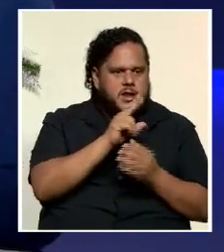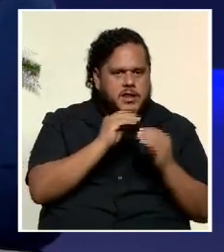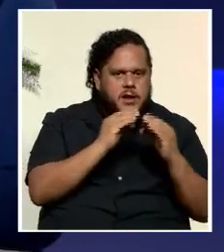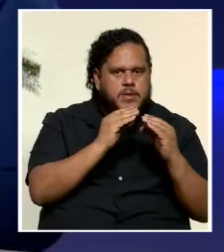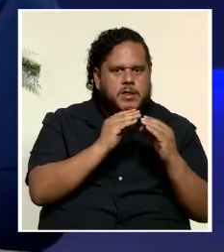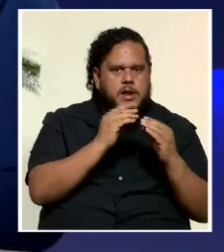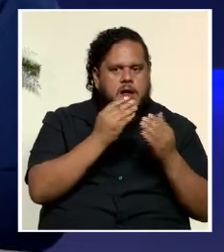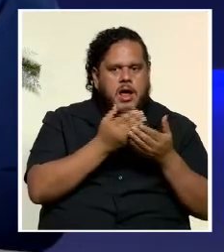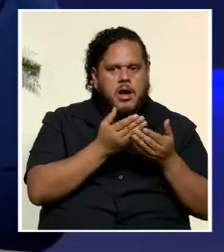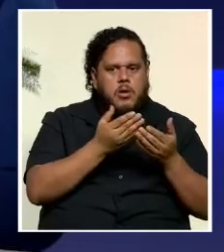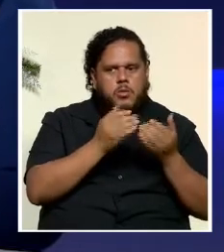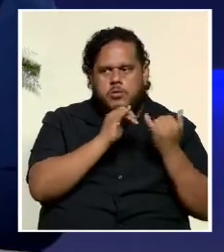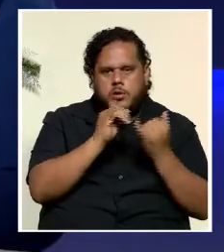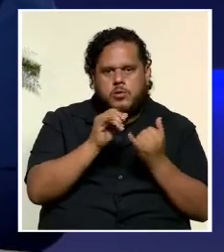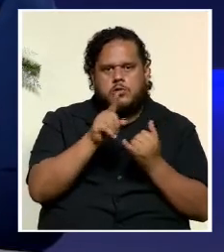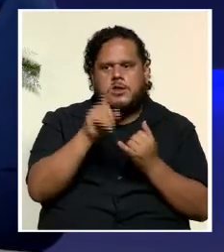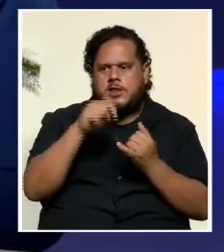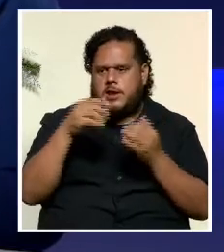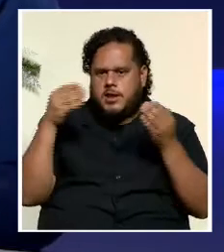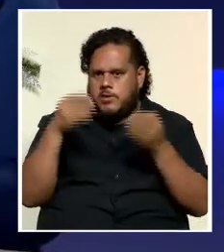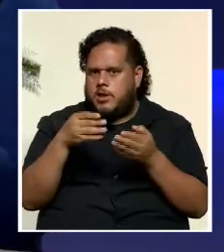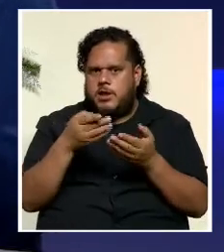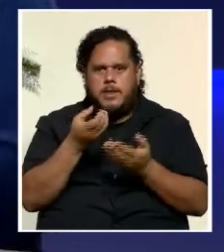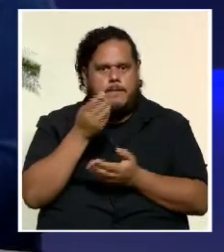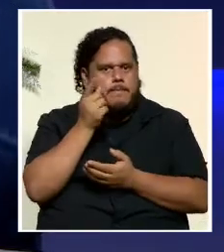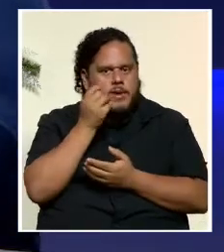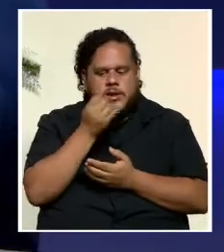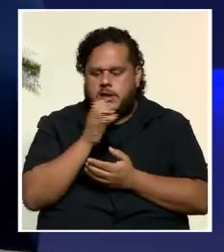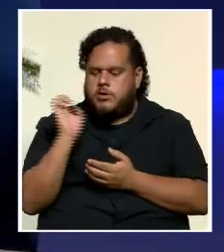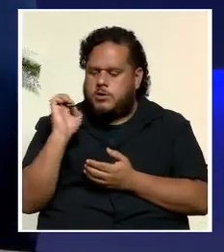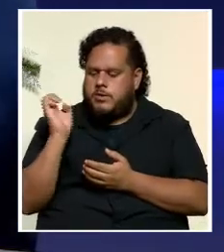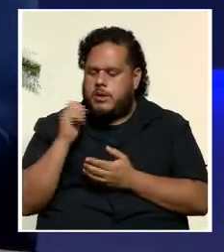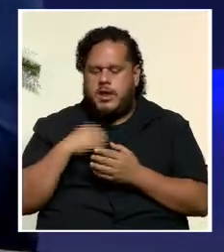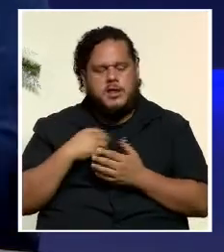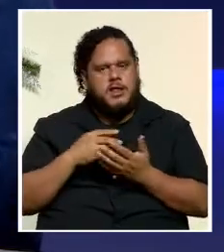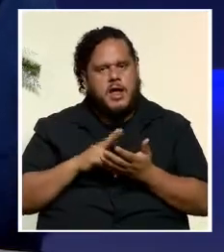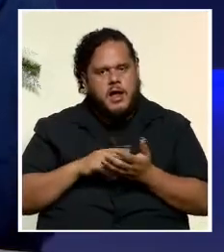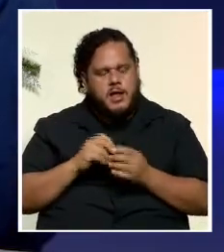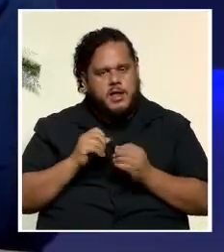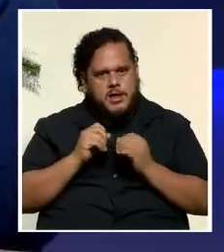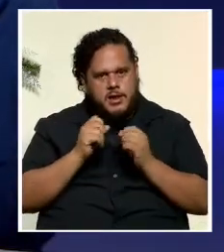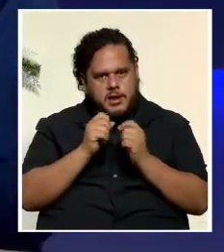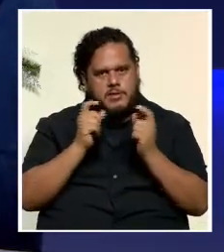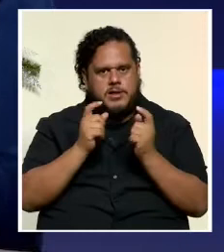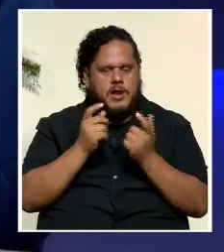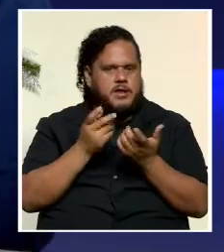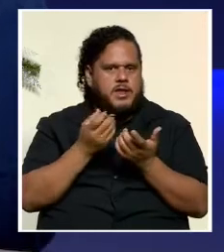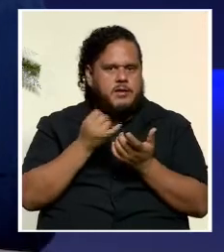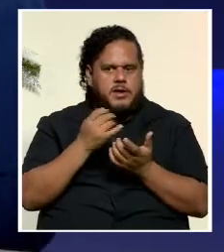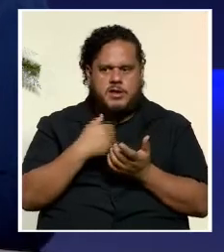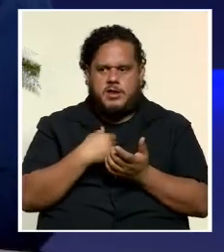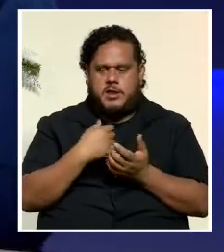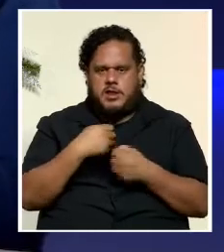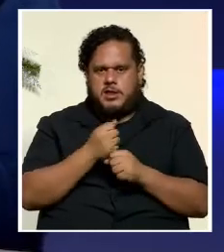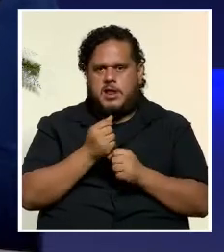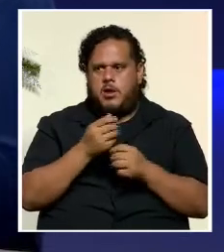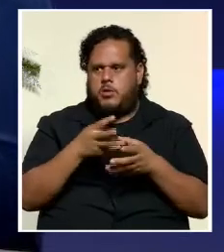que atender, ver si es una emergencia, levantarse, verlo con el técnico, si tiene que hacer la resolución,